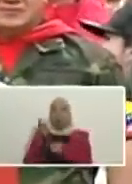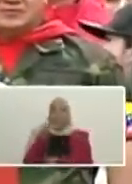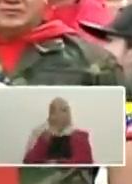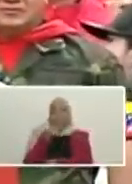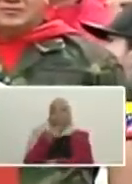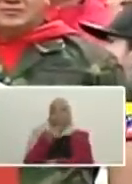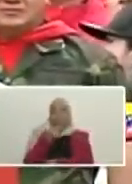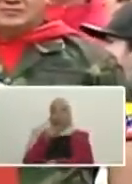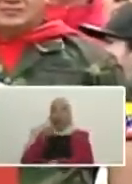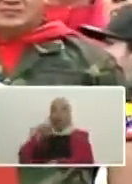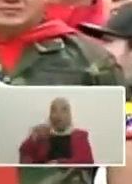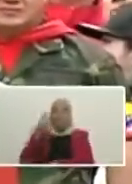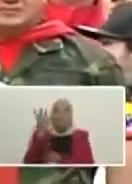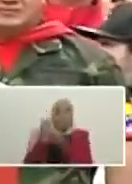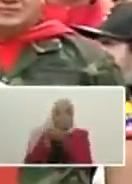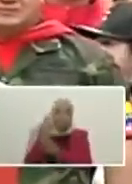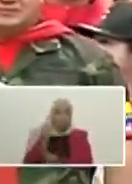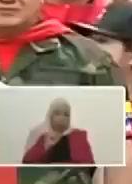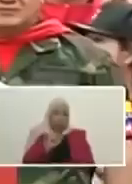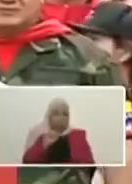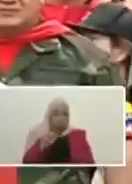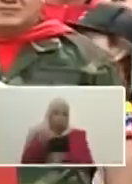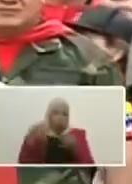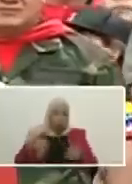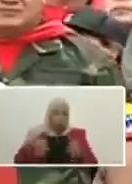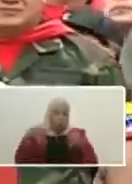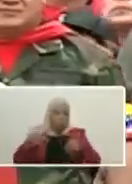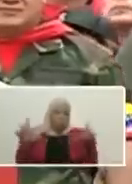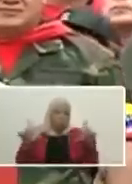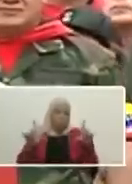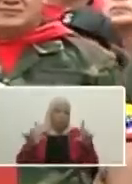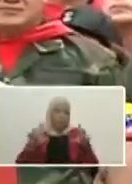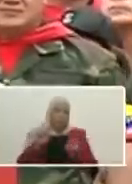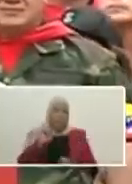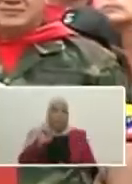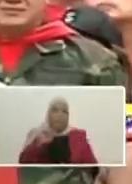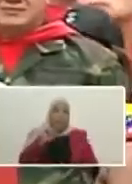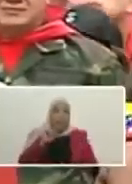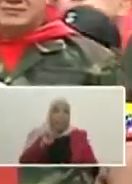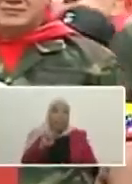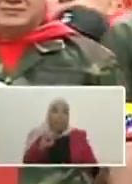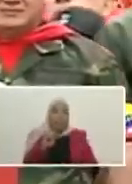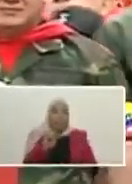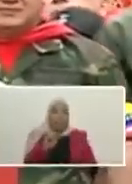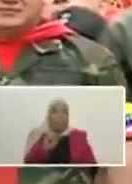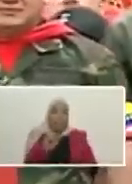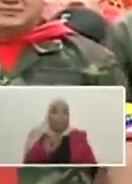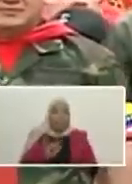sino con la mano. No, este era un botoncito. Ping, ping, ping.